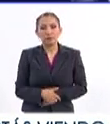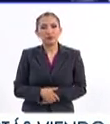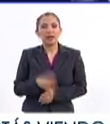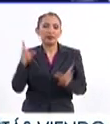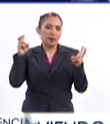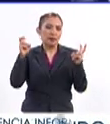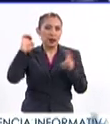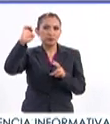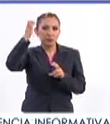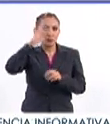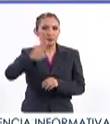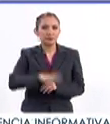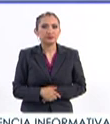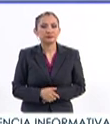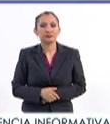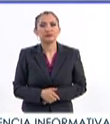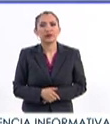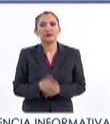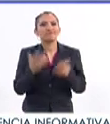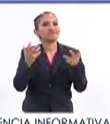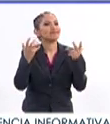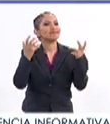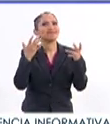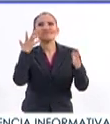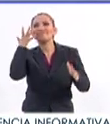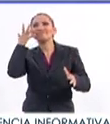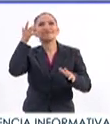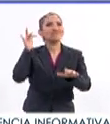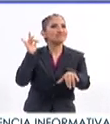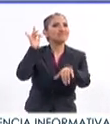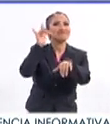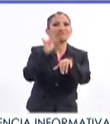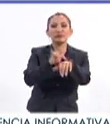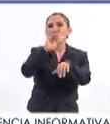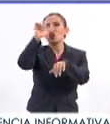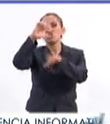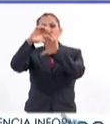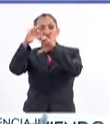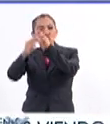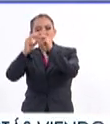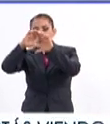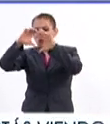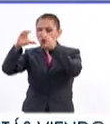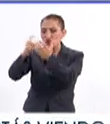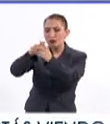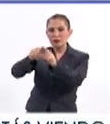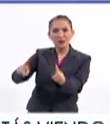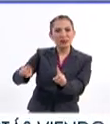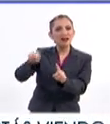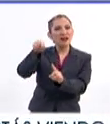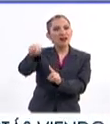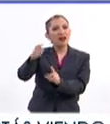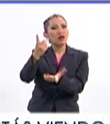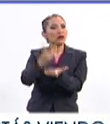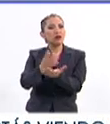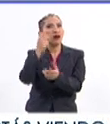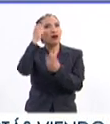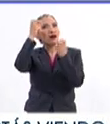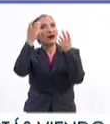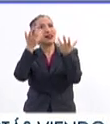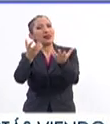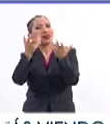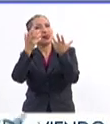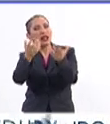en temas aeroespaciales. Soñamos llegar a los otros planetas y solamente